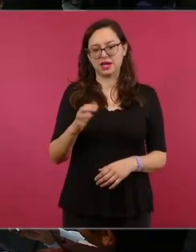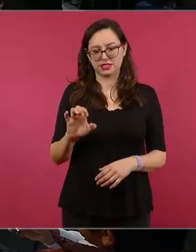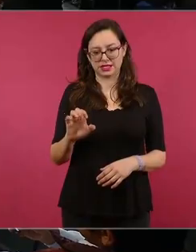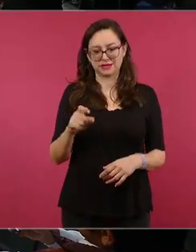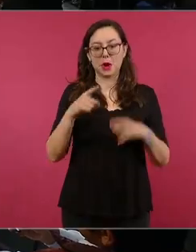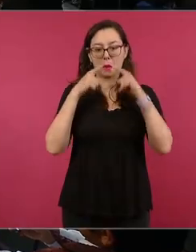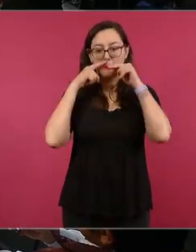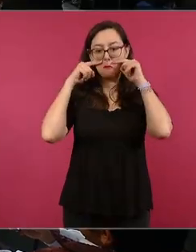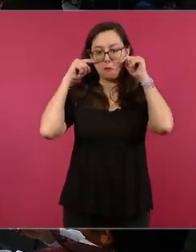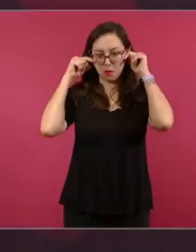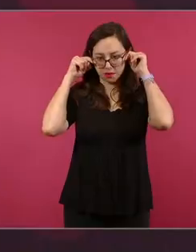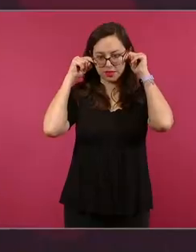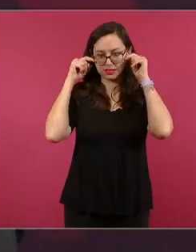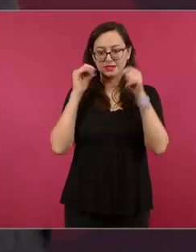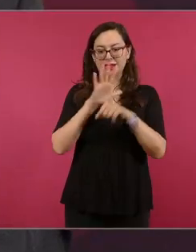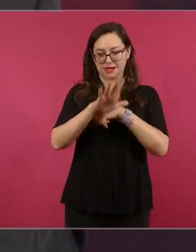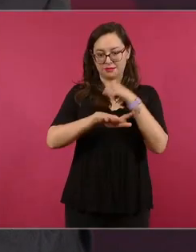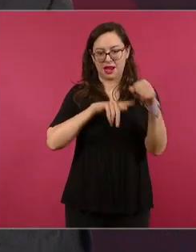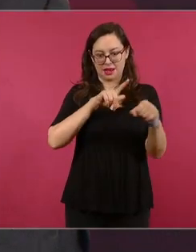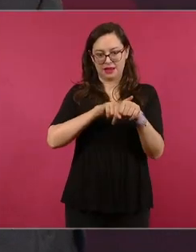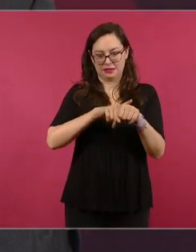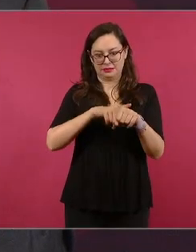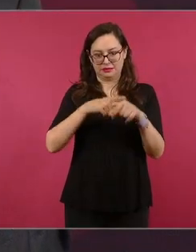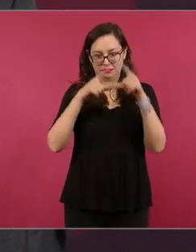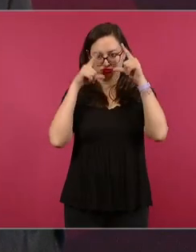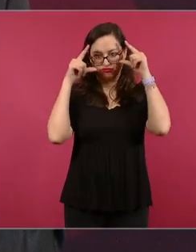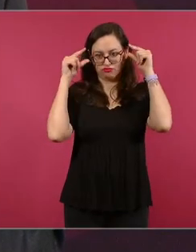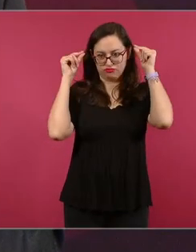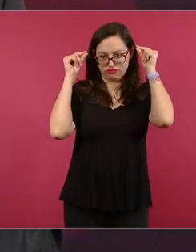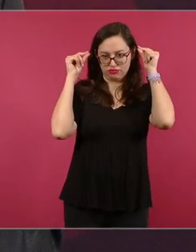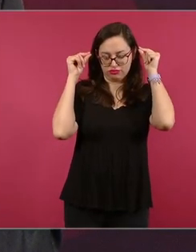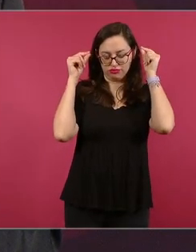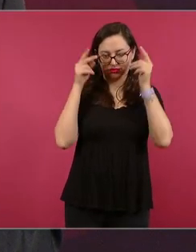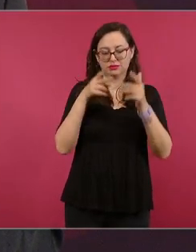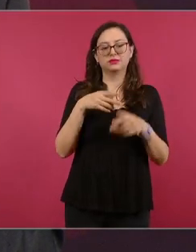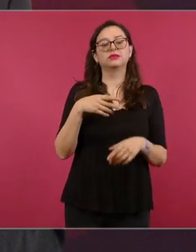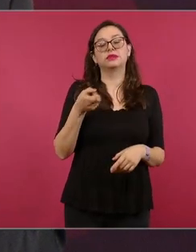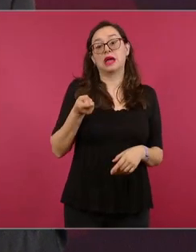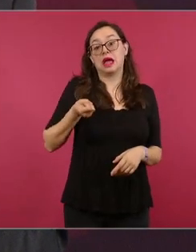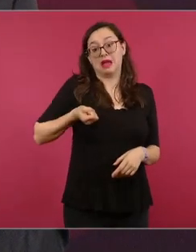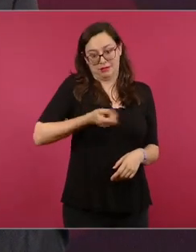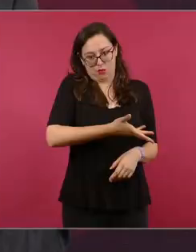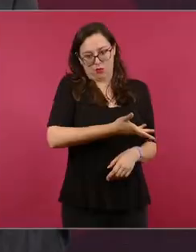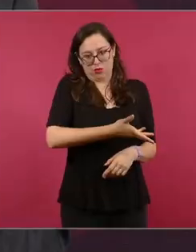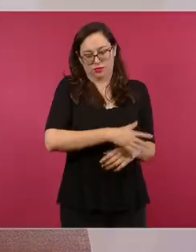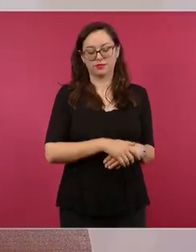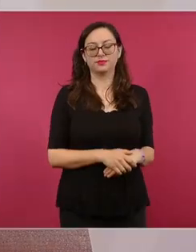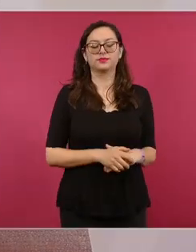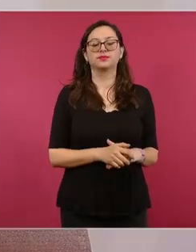para hacer el cambio, ¿no?, de todos los papeles electorales.